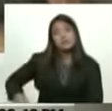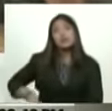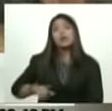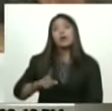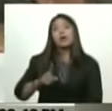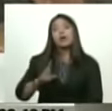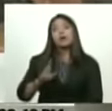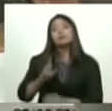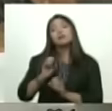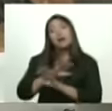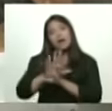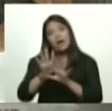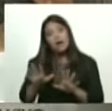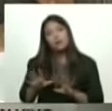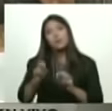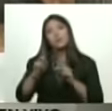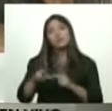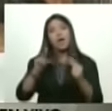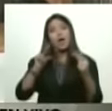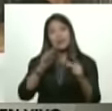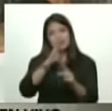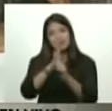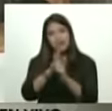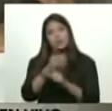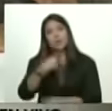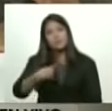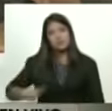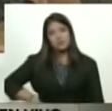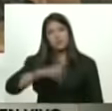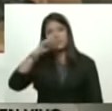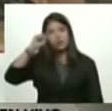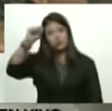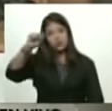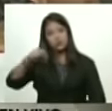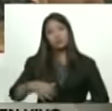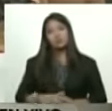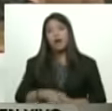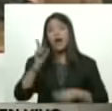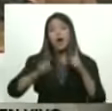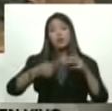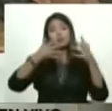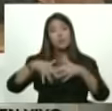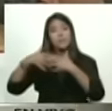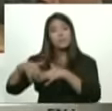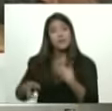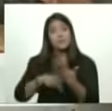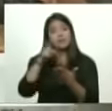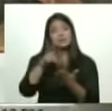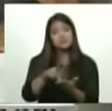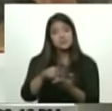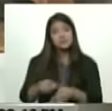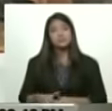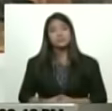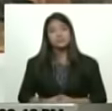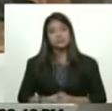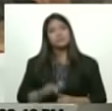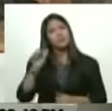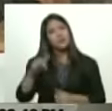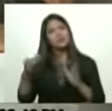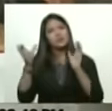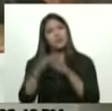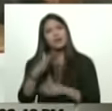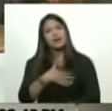la oportunidad, por supuesto, de tener diálogo directo con él, como están realizando muchos de los empresarios que participaron durante esta reunión. Queremos